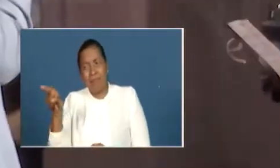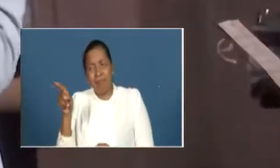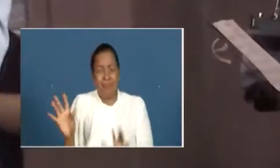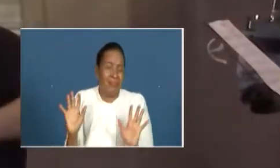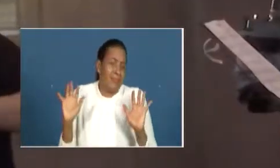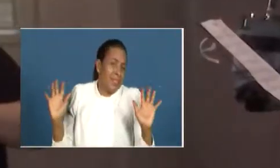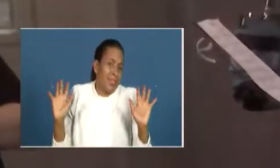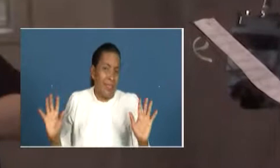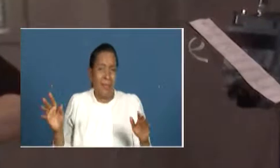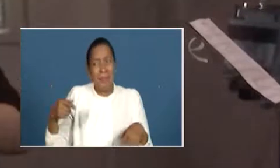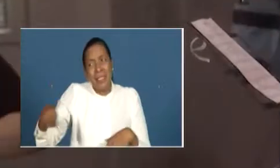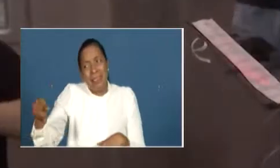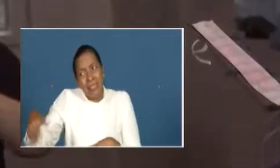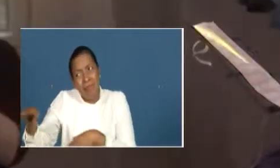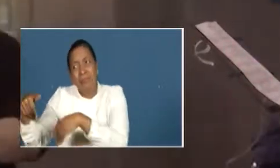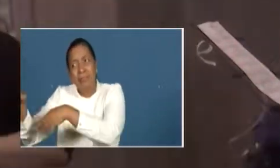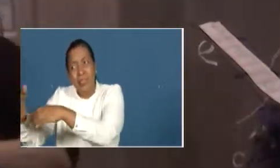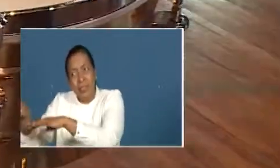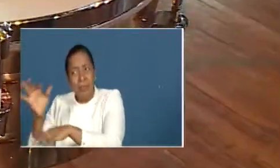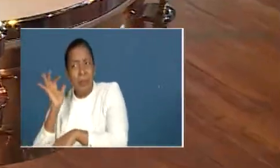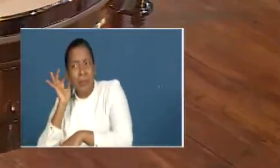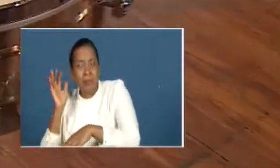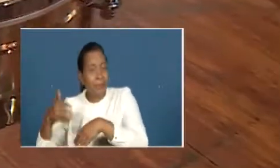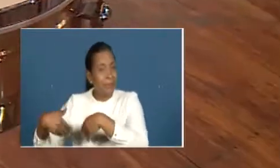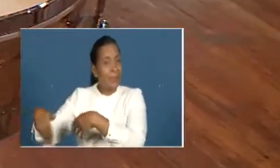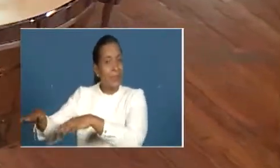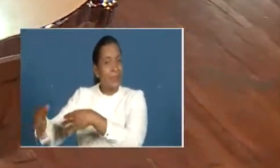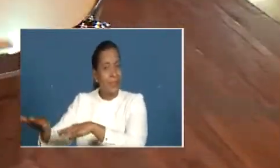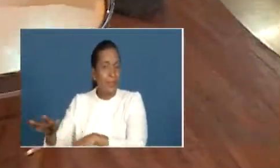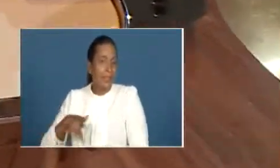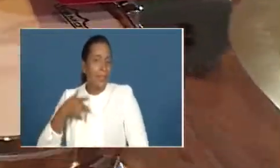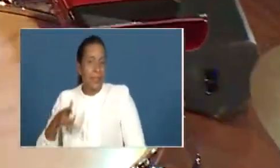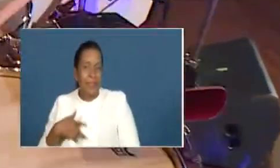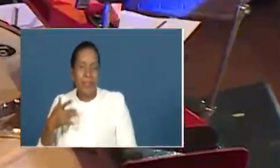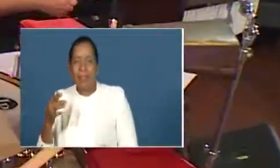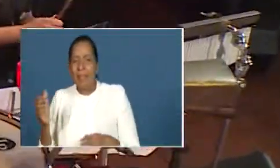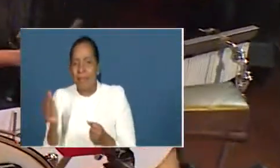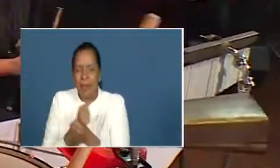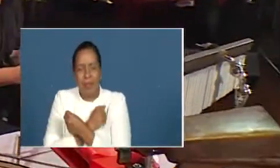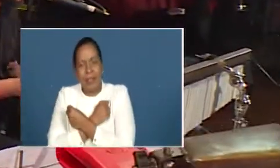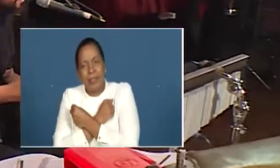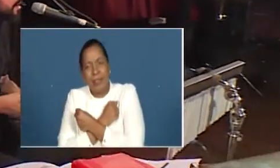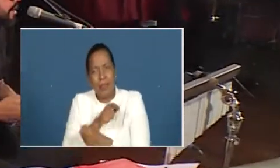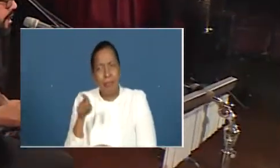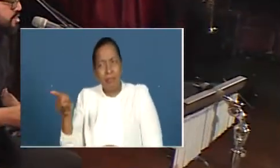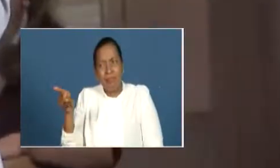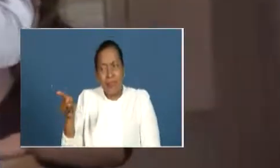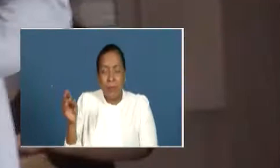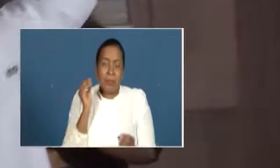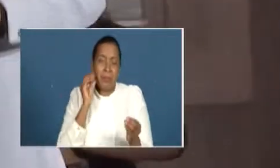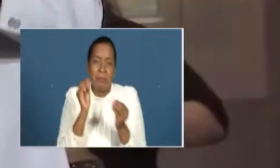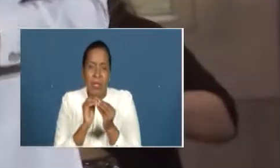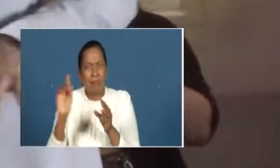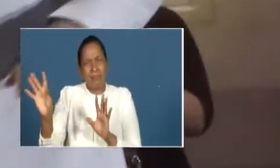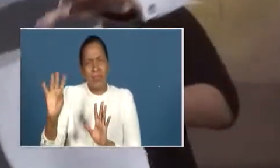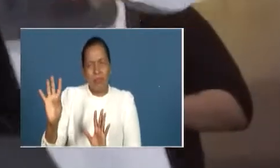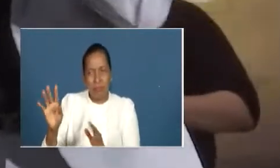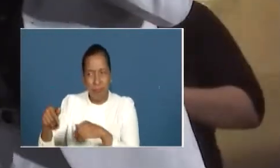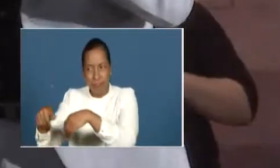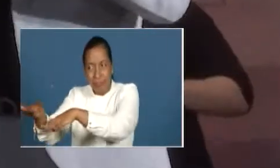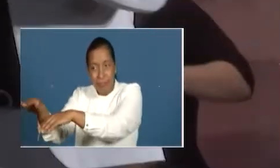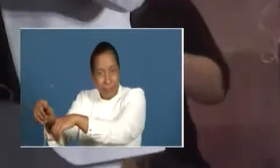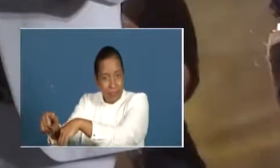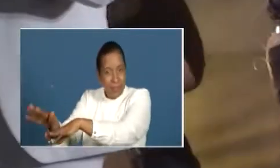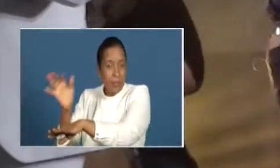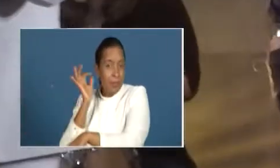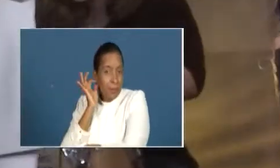te digo adiós, adiós. Mi profundo pésame, no, no, no, no, no, no. Ya lo nuestro terminó.